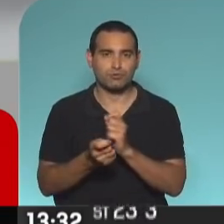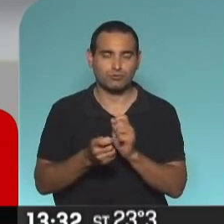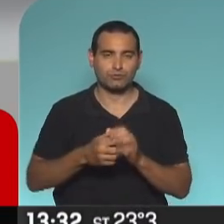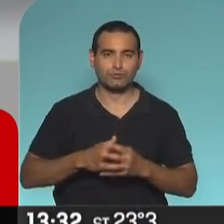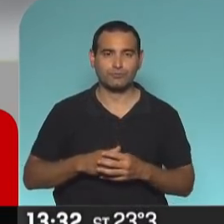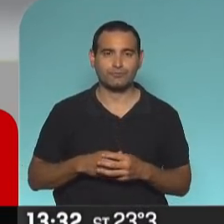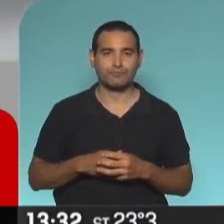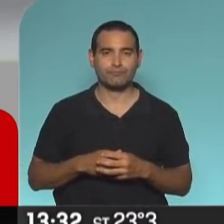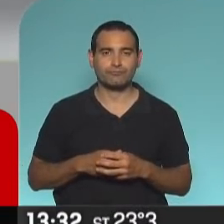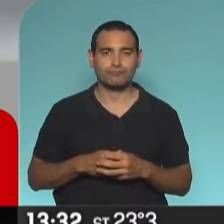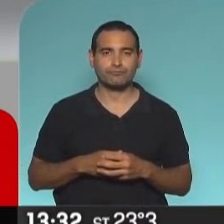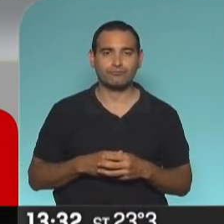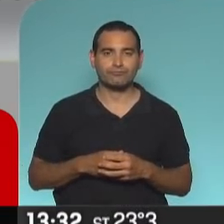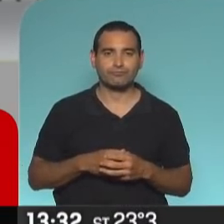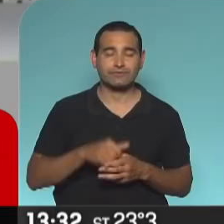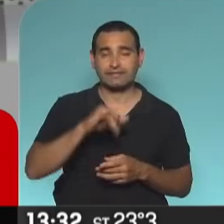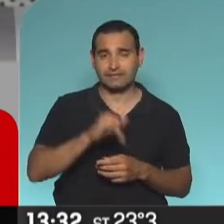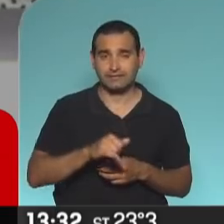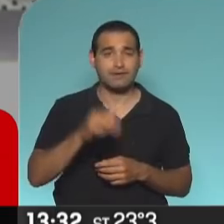Mira, que fue único, no tengo duda